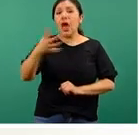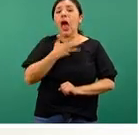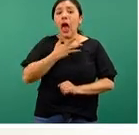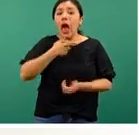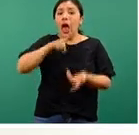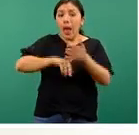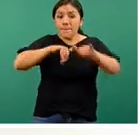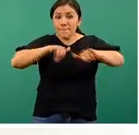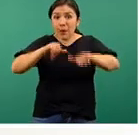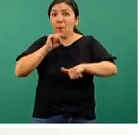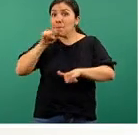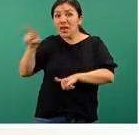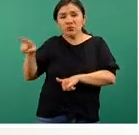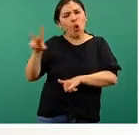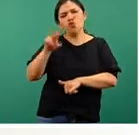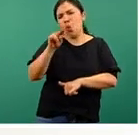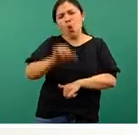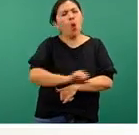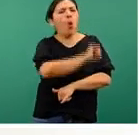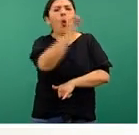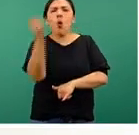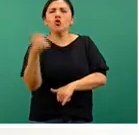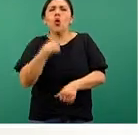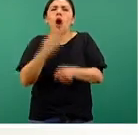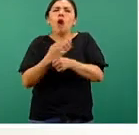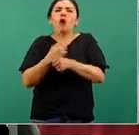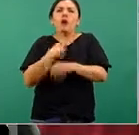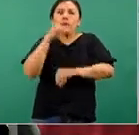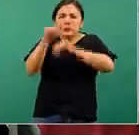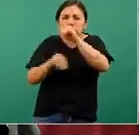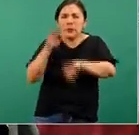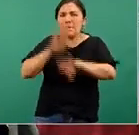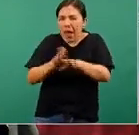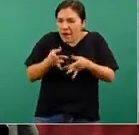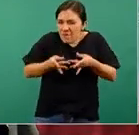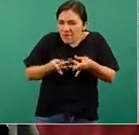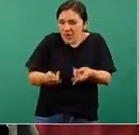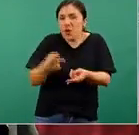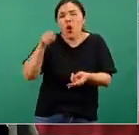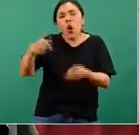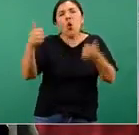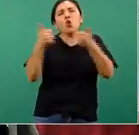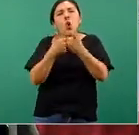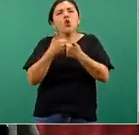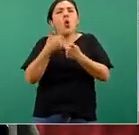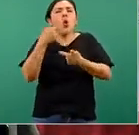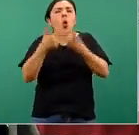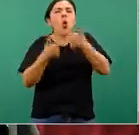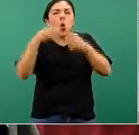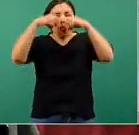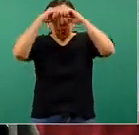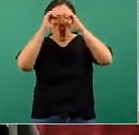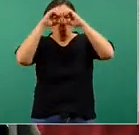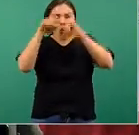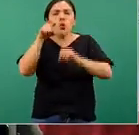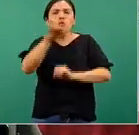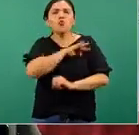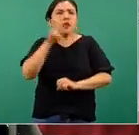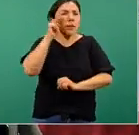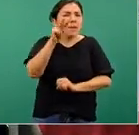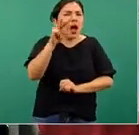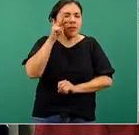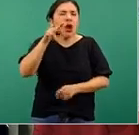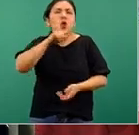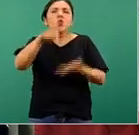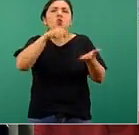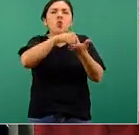mapa, no es este mapa, estamos trabajando sobre la calidad de los mapas, es un mapa basado en Google, pero donde pueden ustedes ubicar las